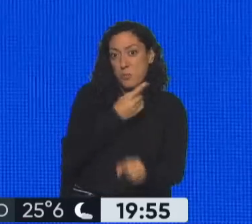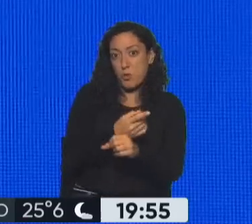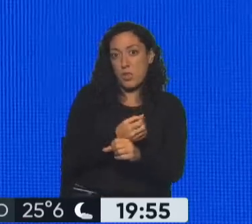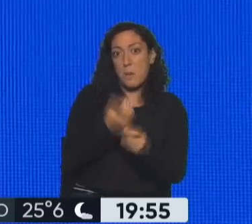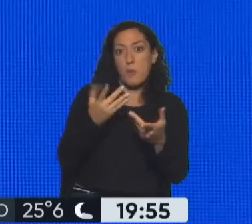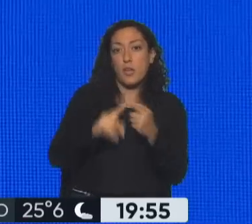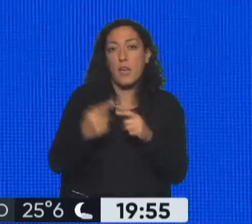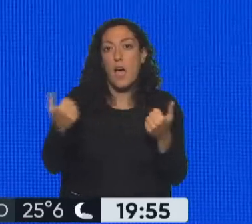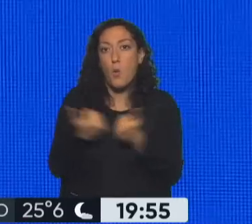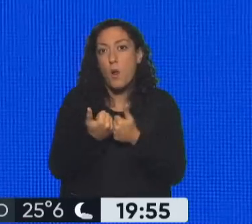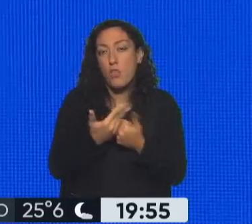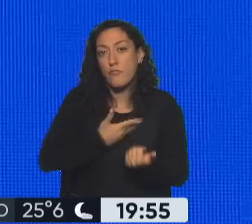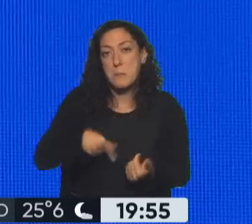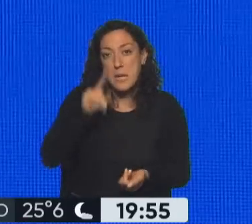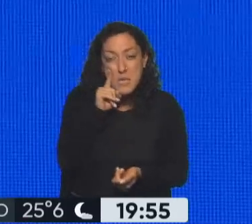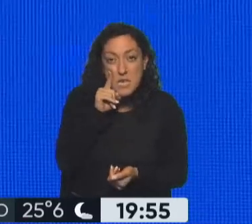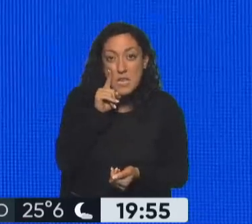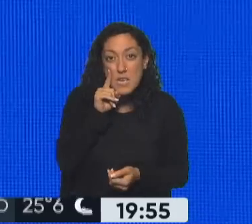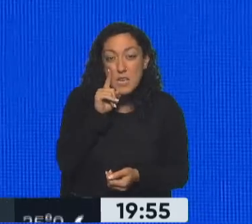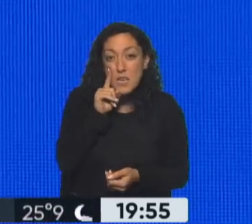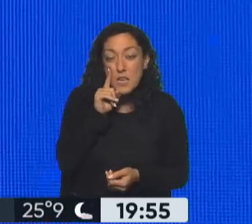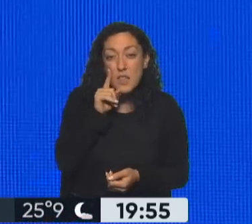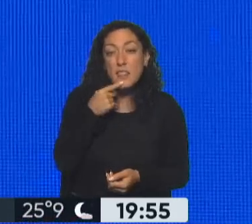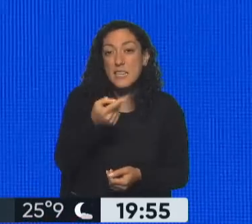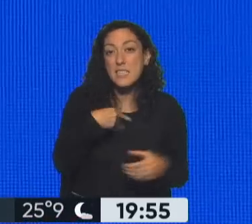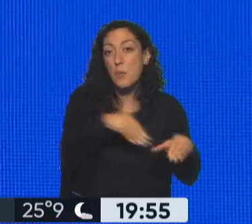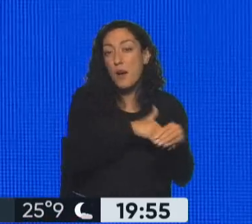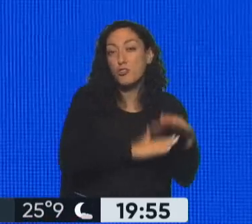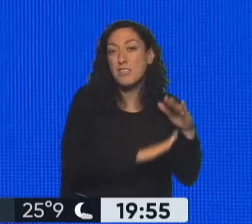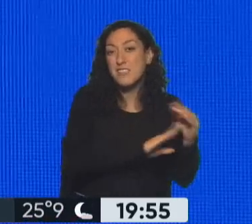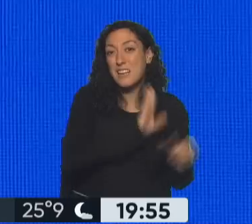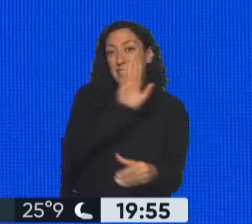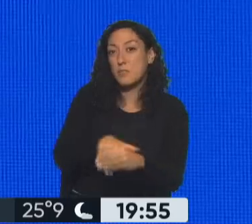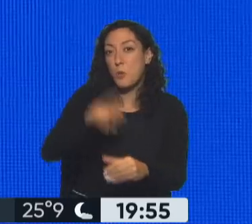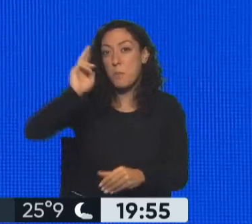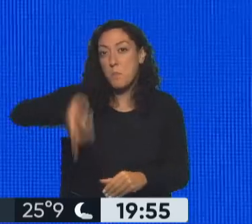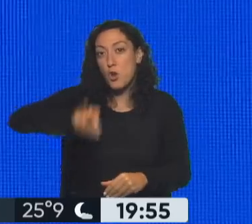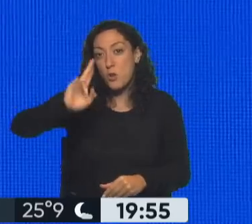el acuerdo con el fondo prohibía que el Banco Central